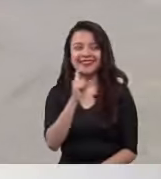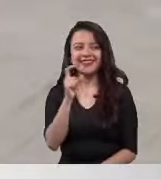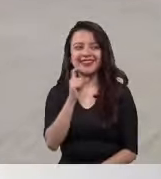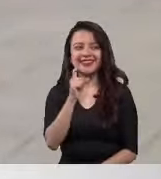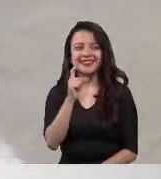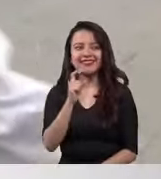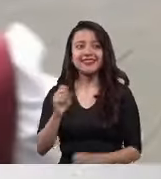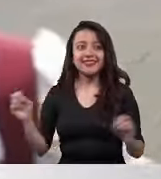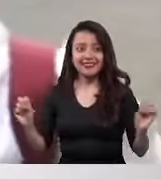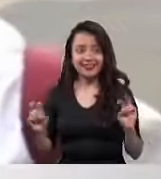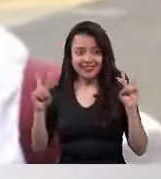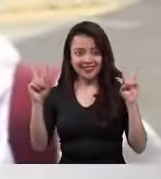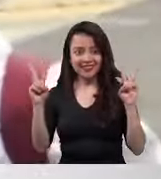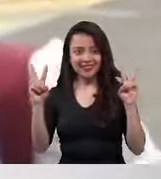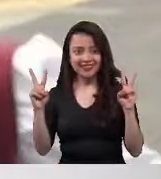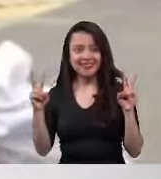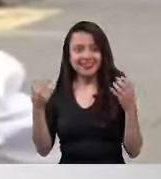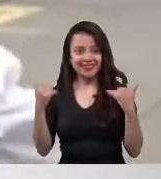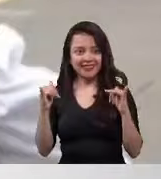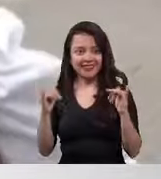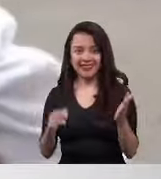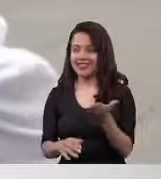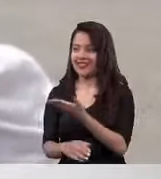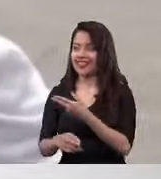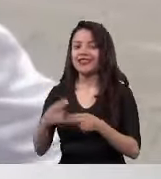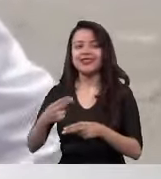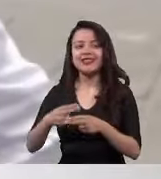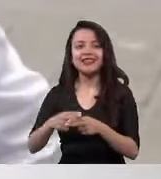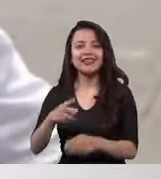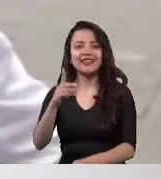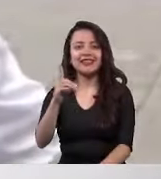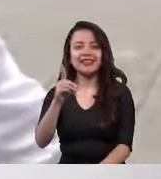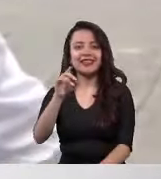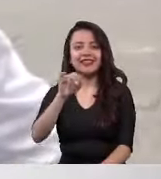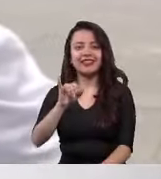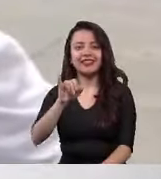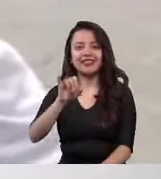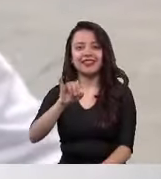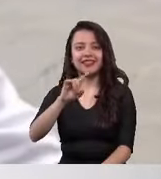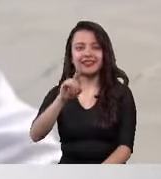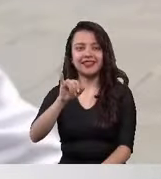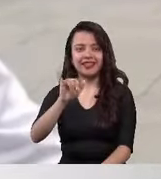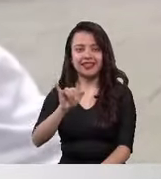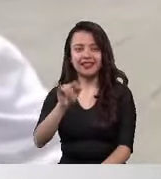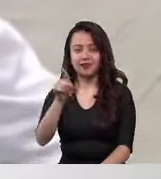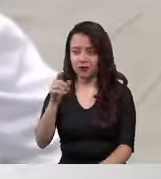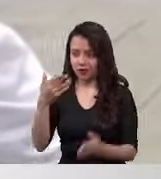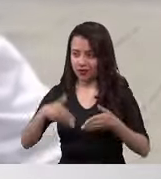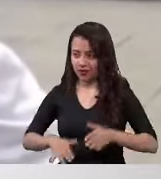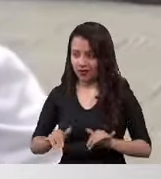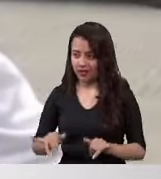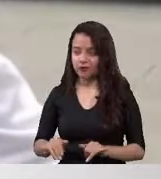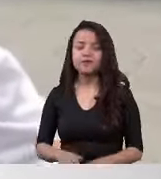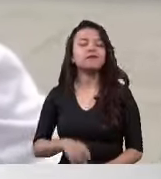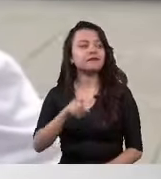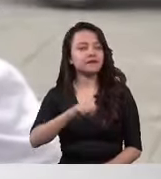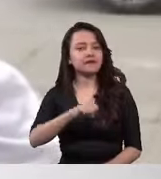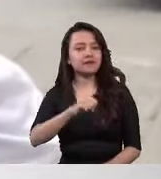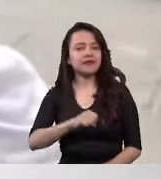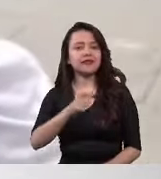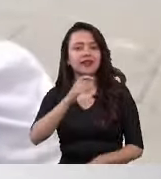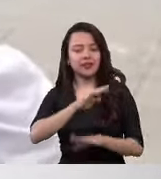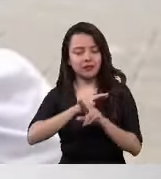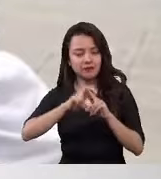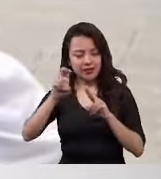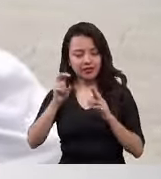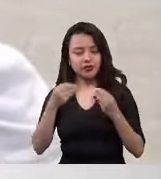Bueno, estábamos al aire ya, estábamos en vivo. Sí. ¿Cuál es su nombre? Daisy. Daisy, ¿usted sí, es caldense? Yo soy caldense, de aquí de Manizales.